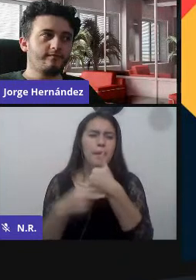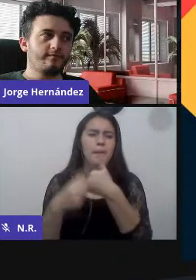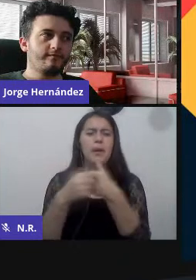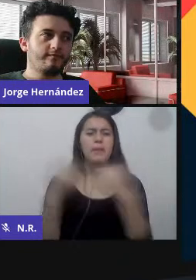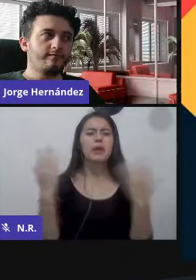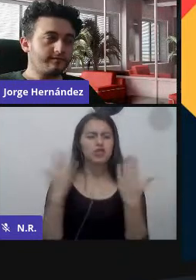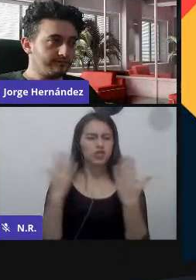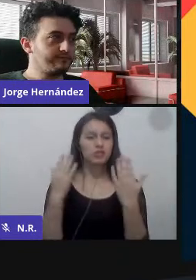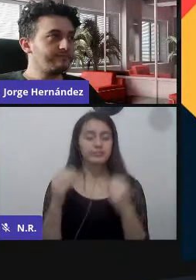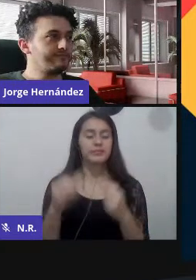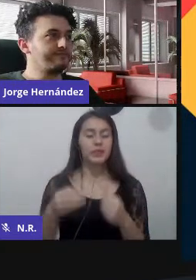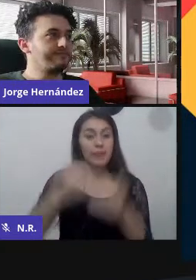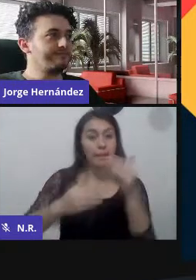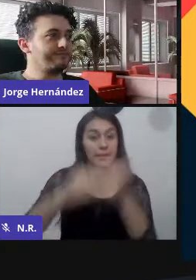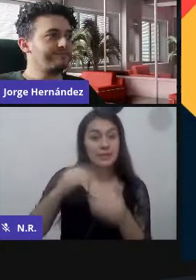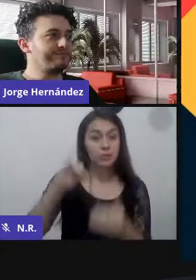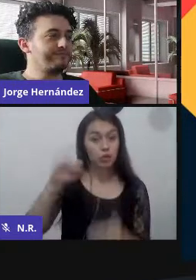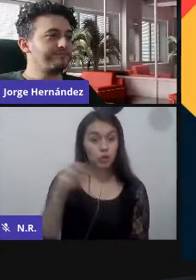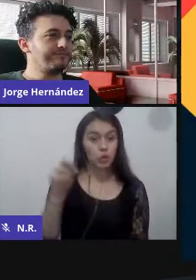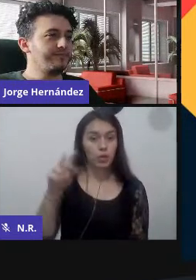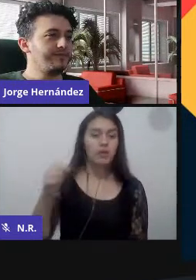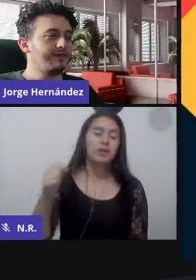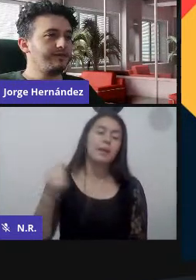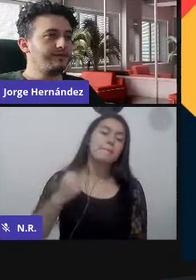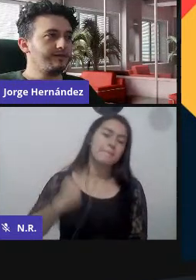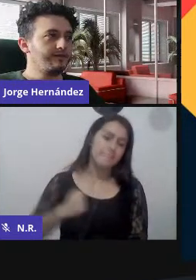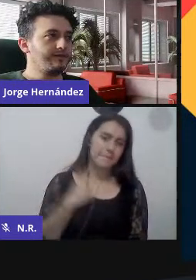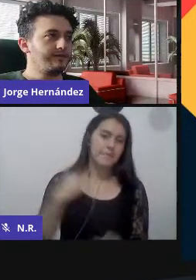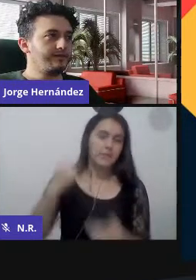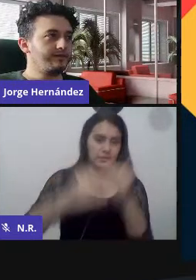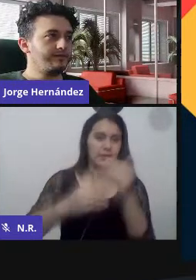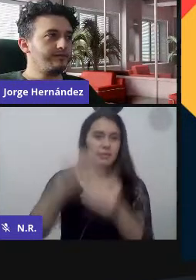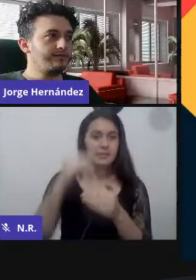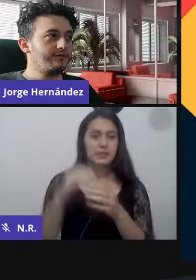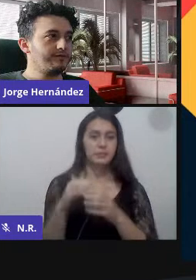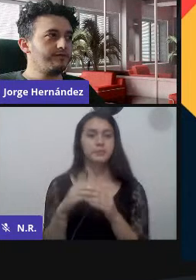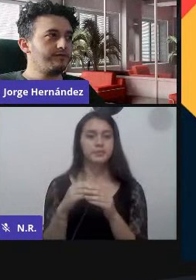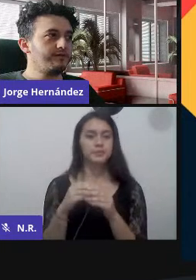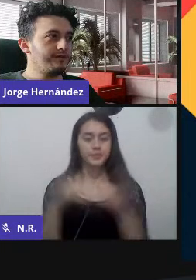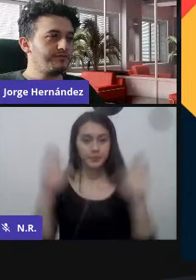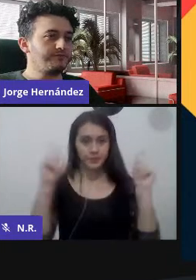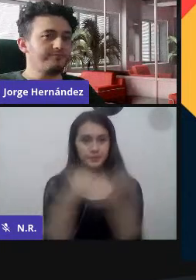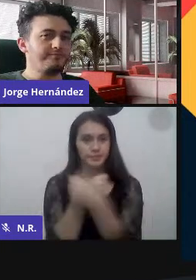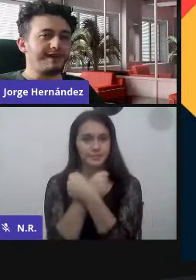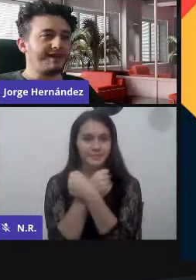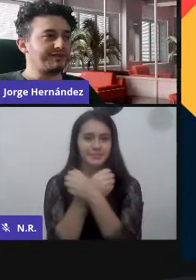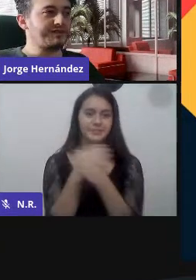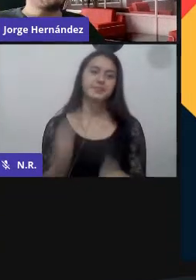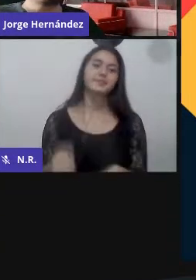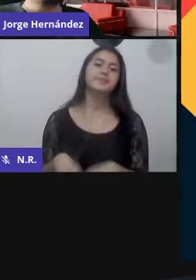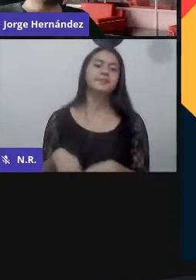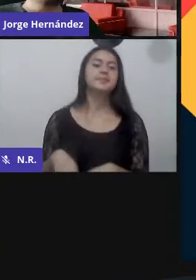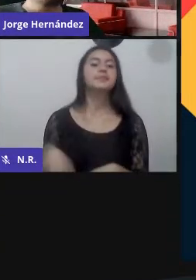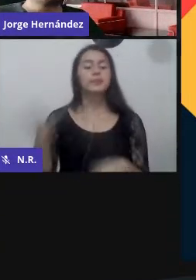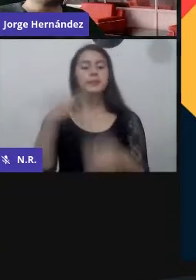George y Natalia para que nos vamos con la primera parte y en la segunda ya hablamos. Un abrazo. Vale,